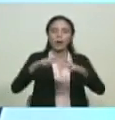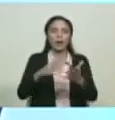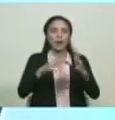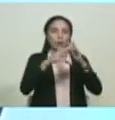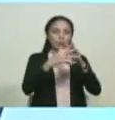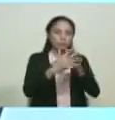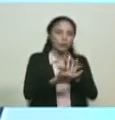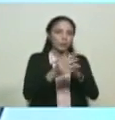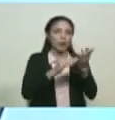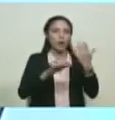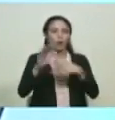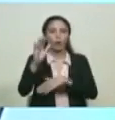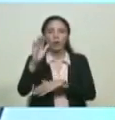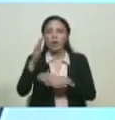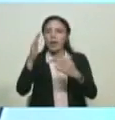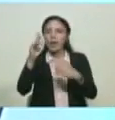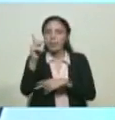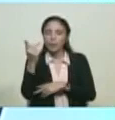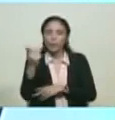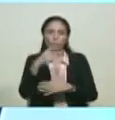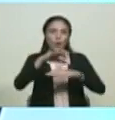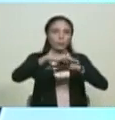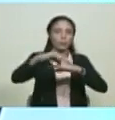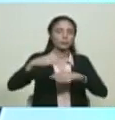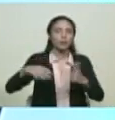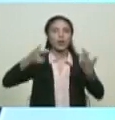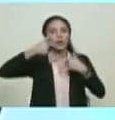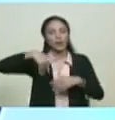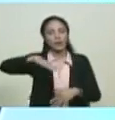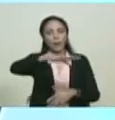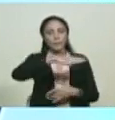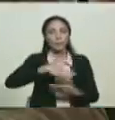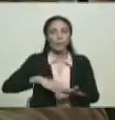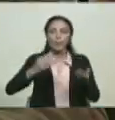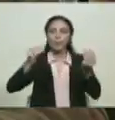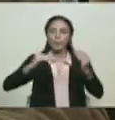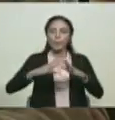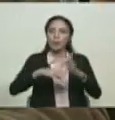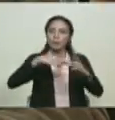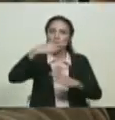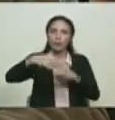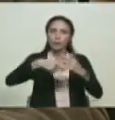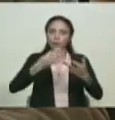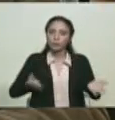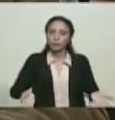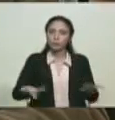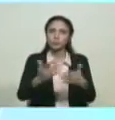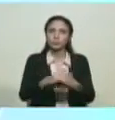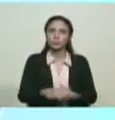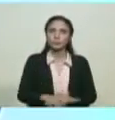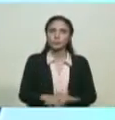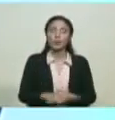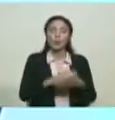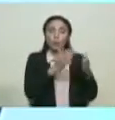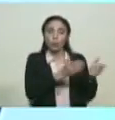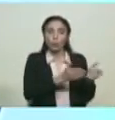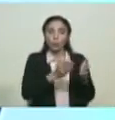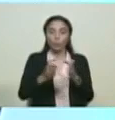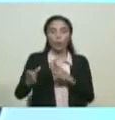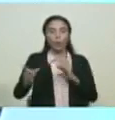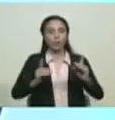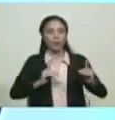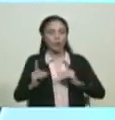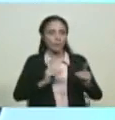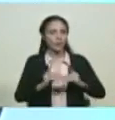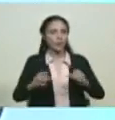callejón en la esquina del campo sembrar sembrar la revolución convertirla la organización en dinámica